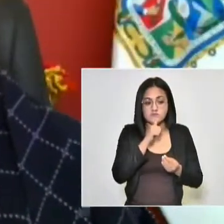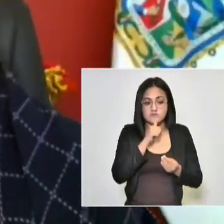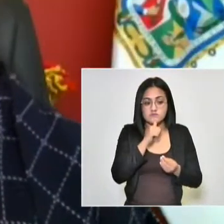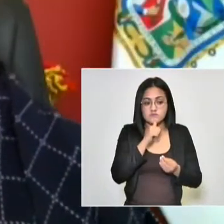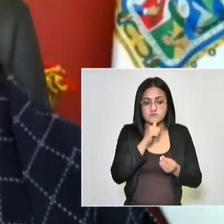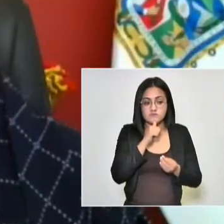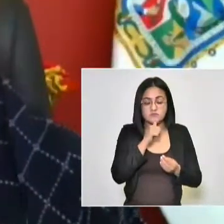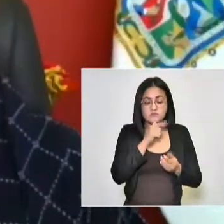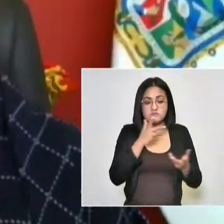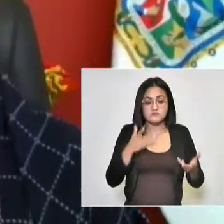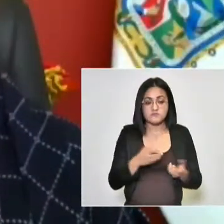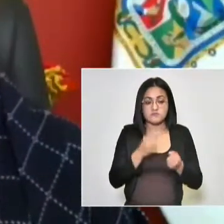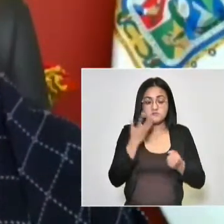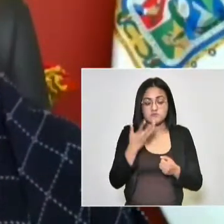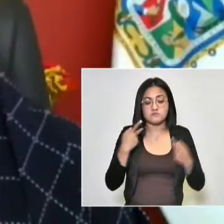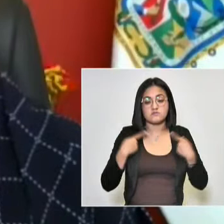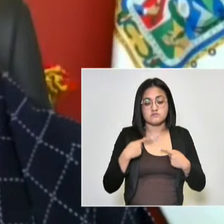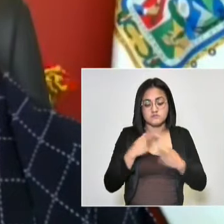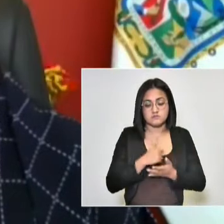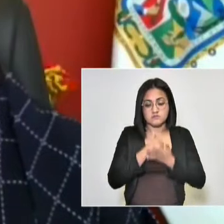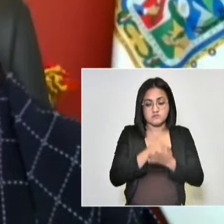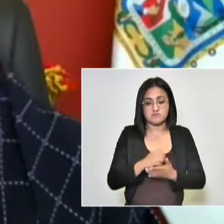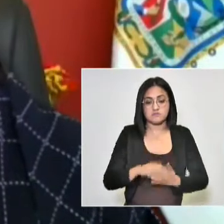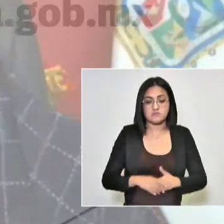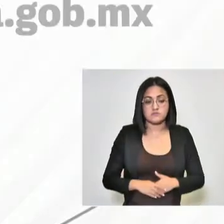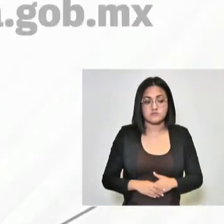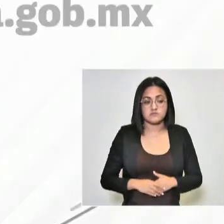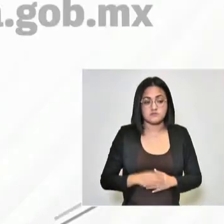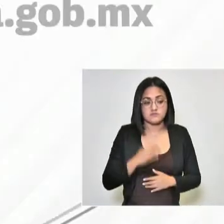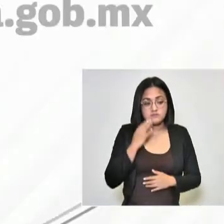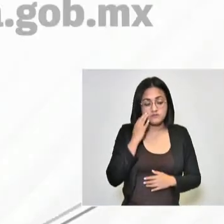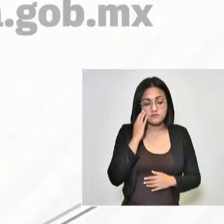se han rescatado a 5 personas.